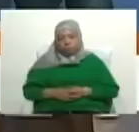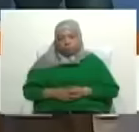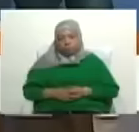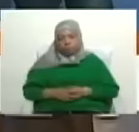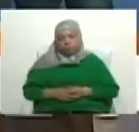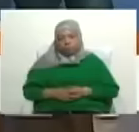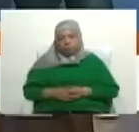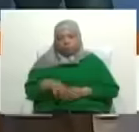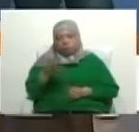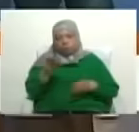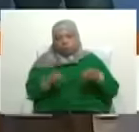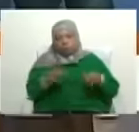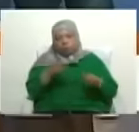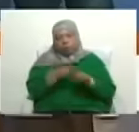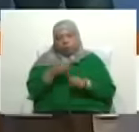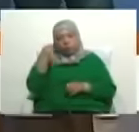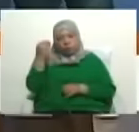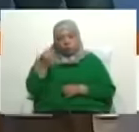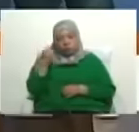libres y justas con las que sueñan.